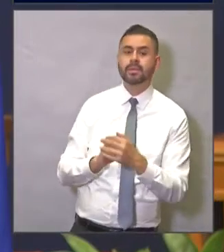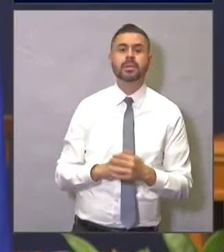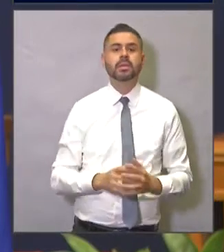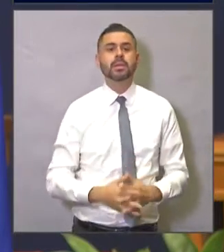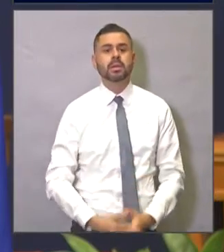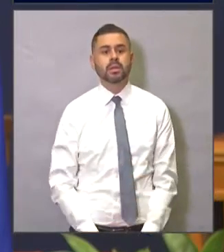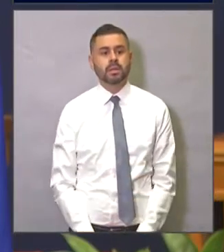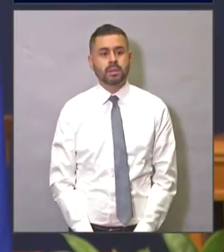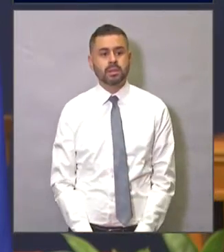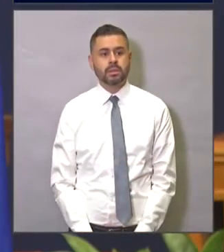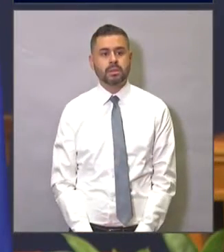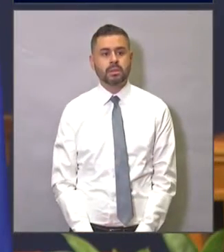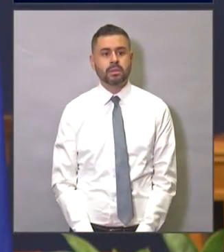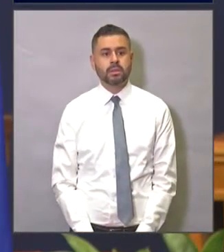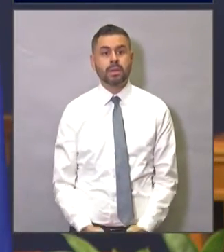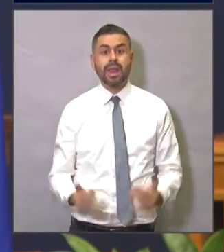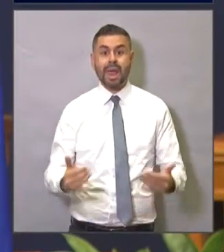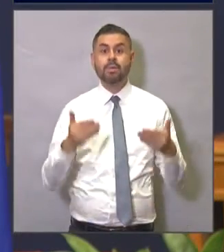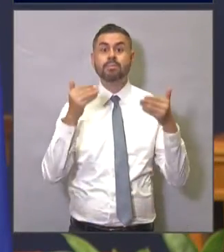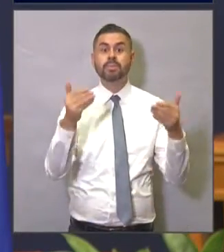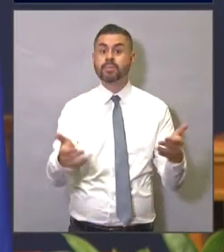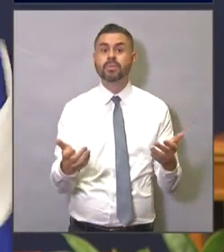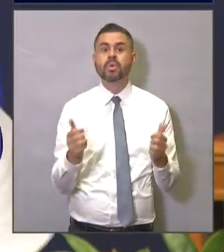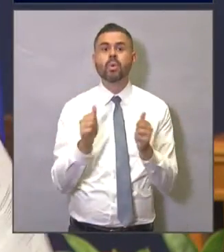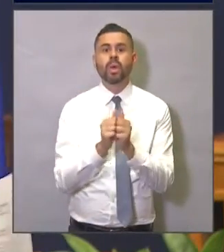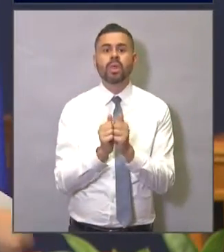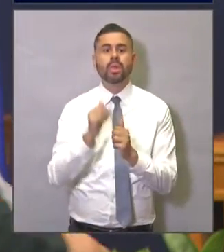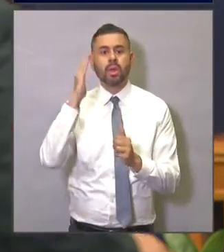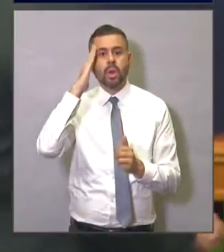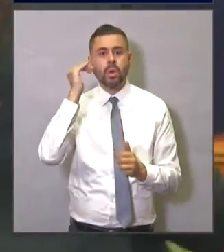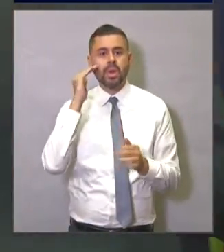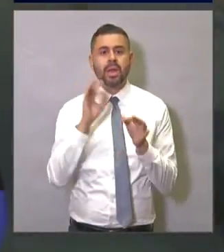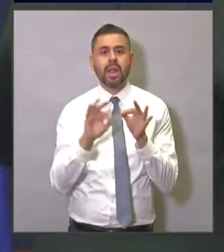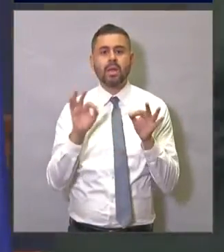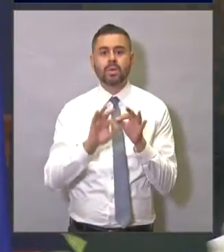ahead and for remarks in Korean.